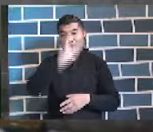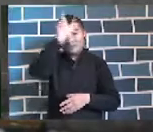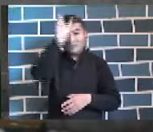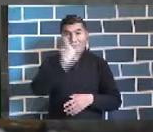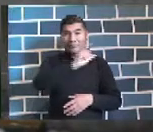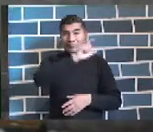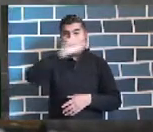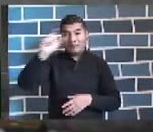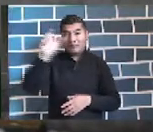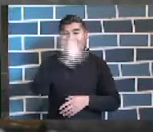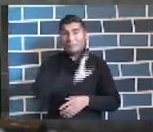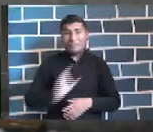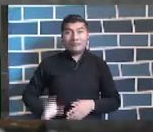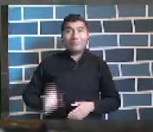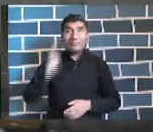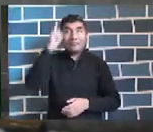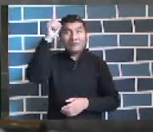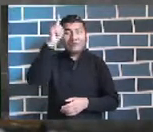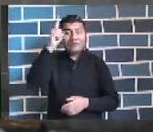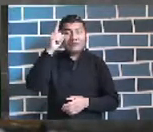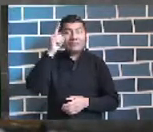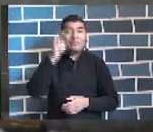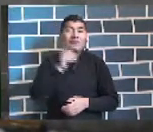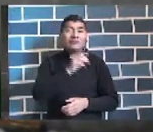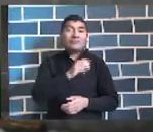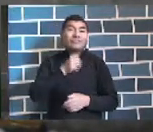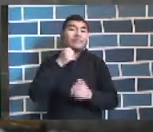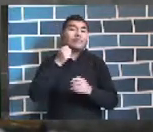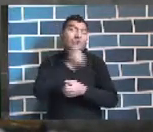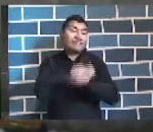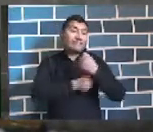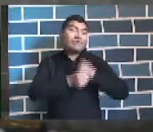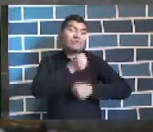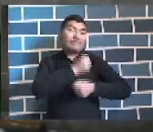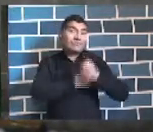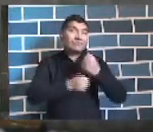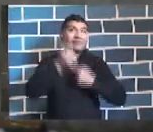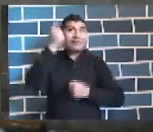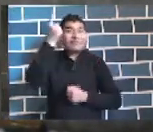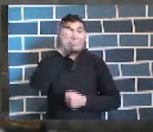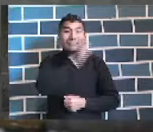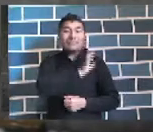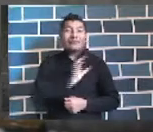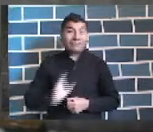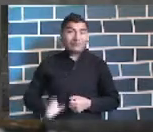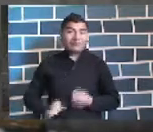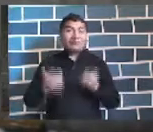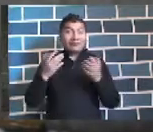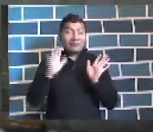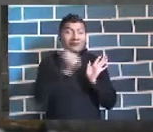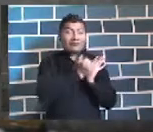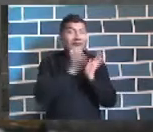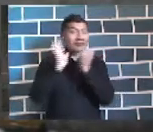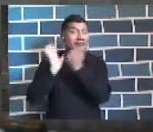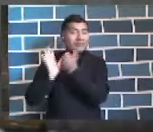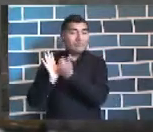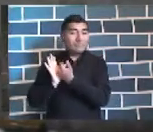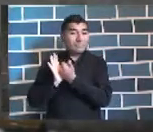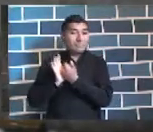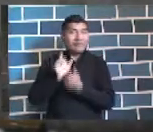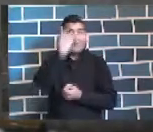de Cristo, el sacrificio de Cristo. Cristo crucificado, allá